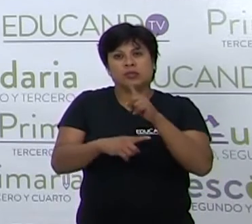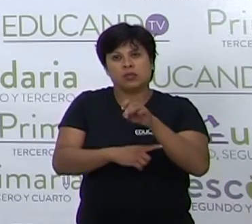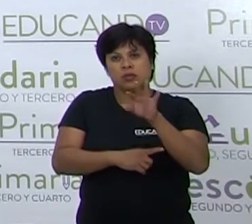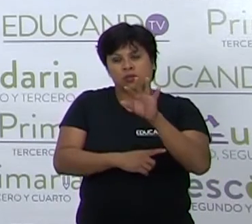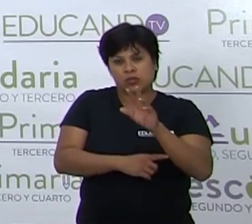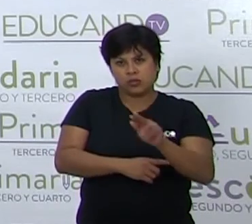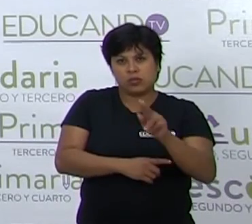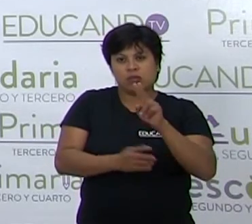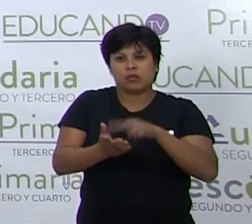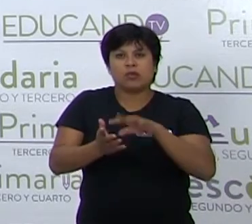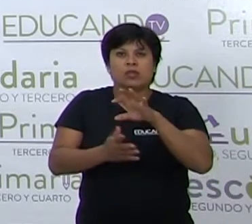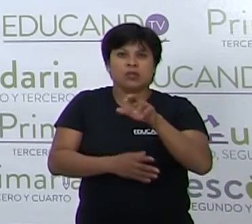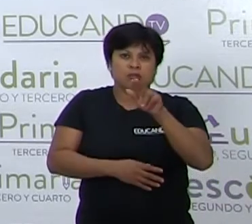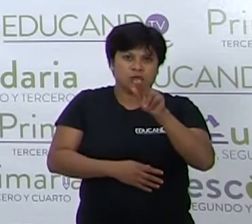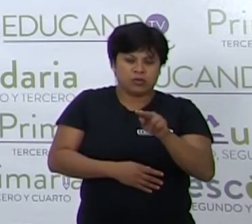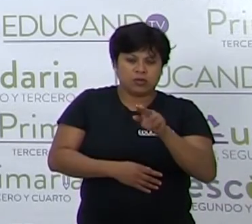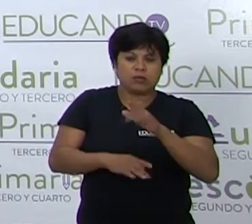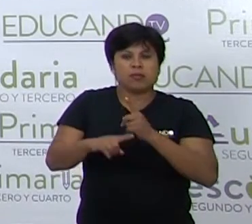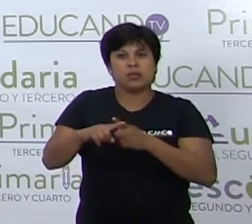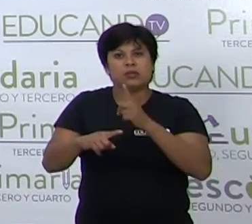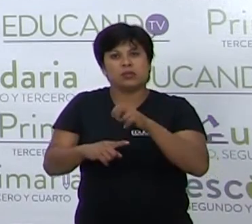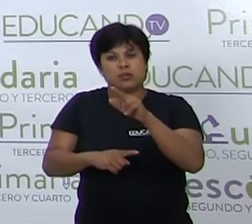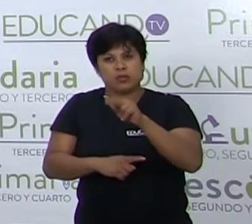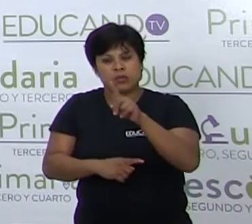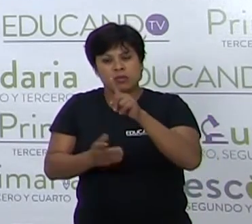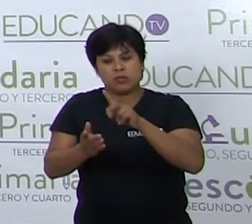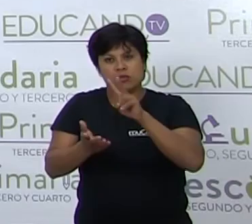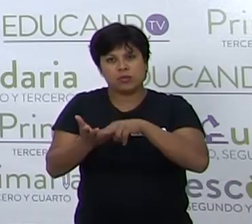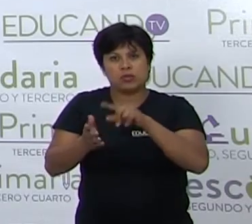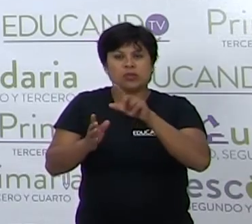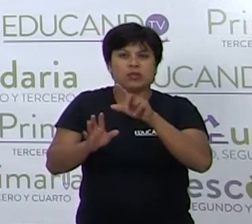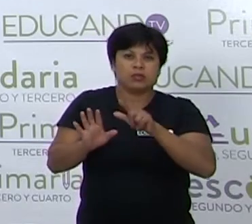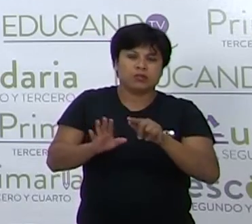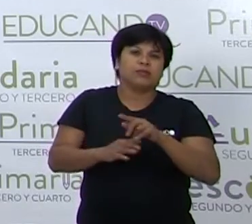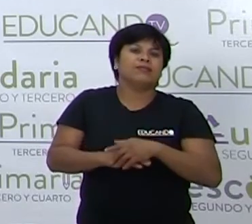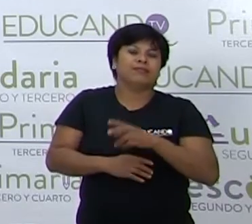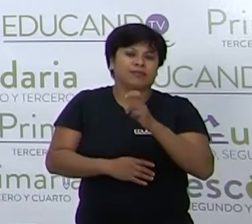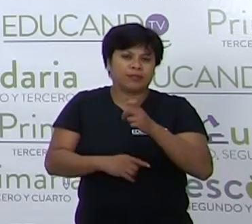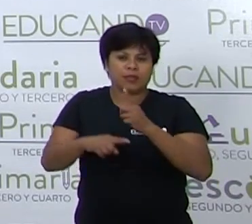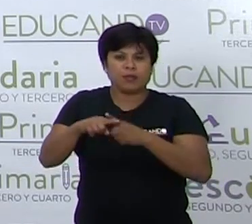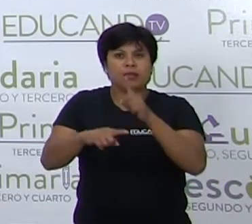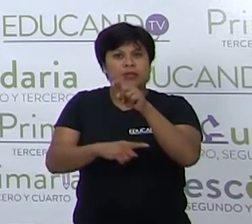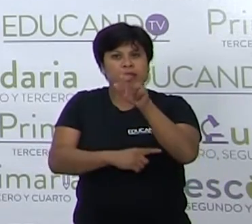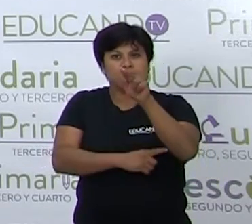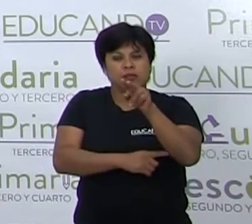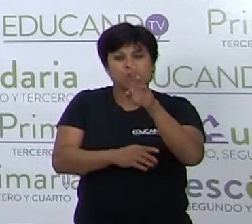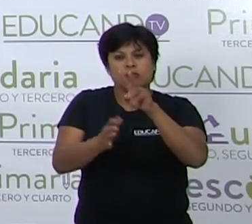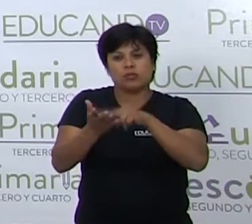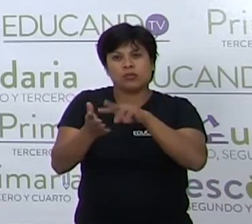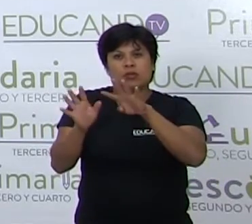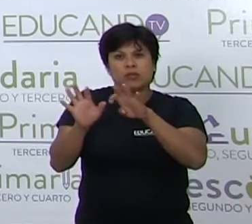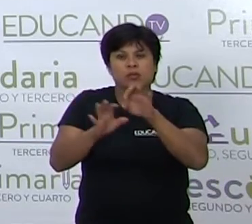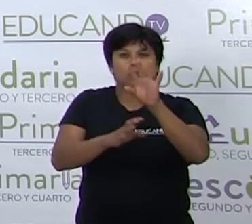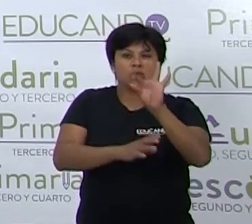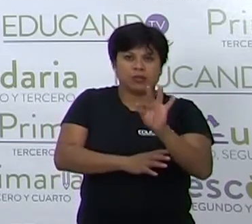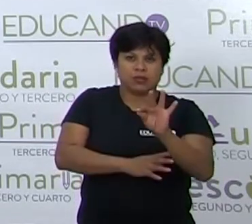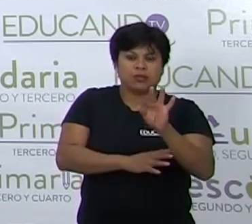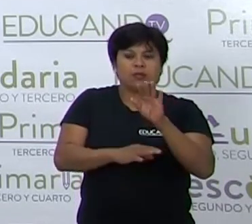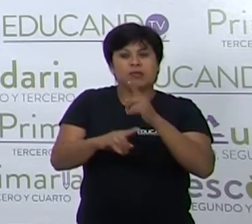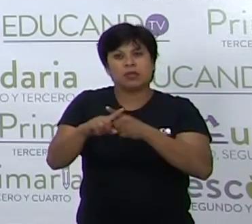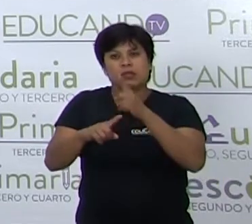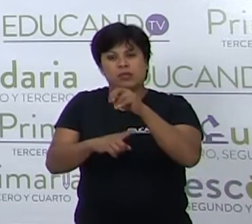180, 2,580. Más 180, 2,760. Más 180, 2,940.